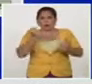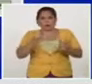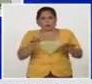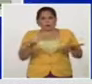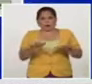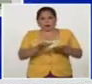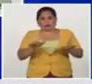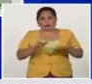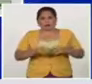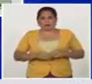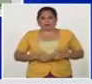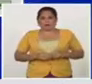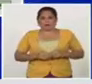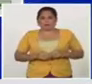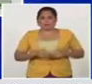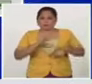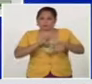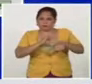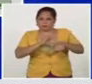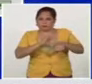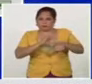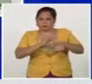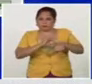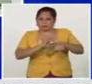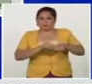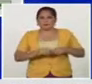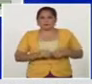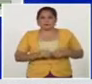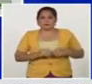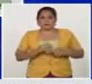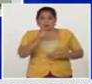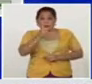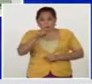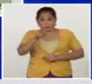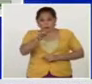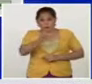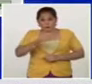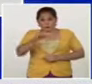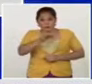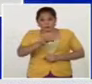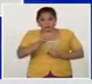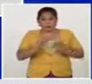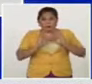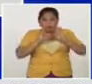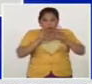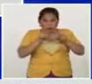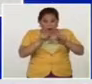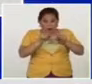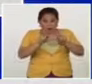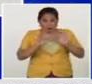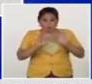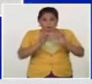autóctonos de la enfermedad. Los 12 municipios donde se concentra el